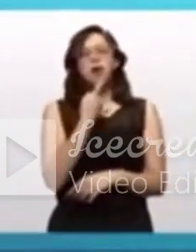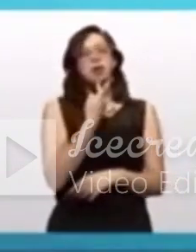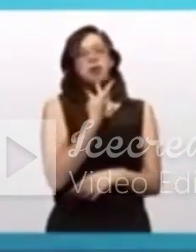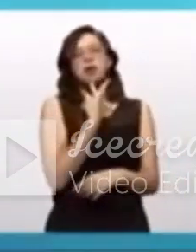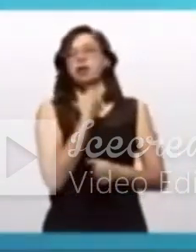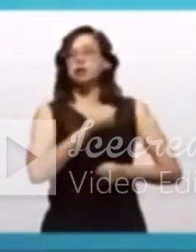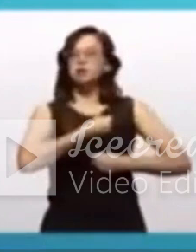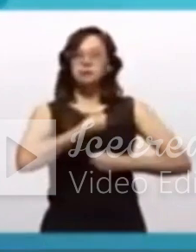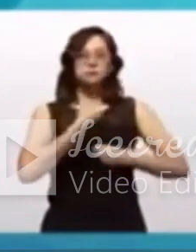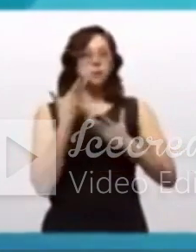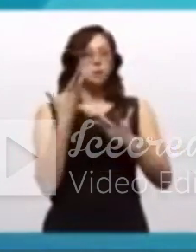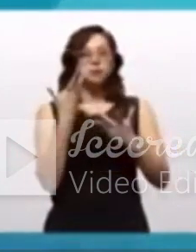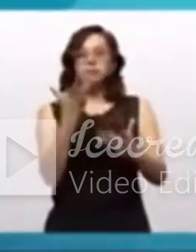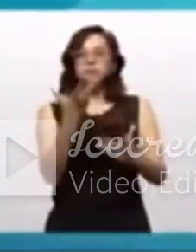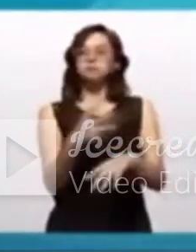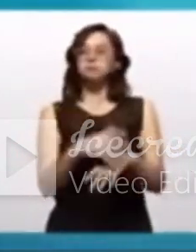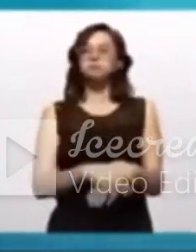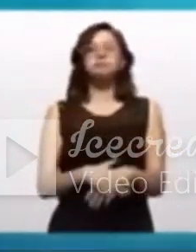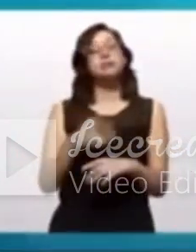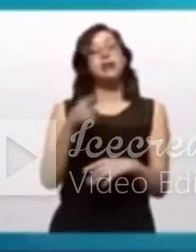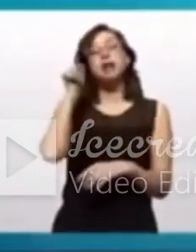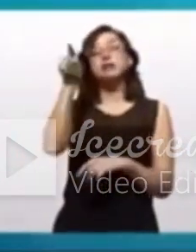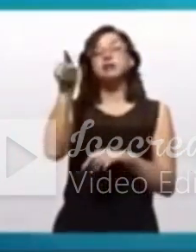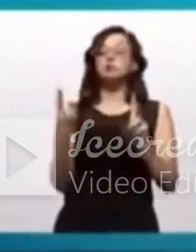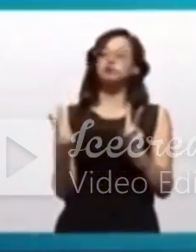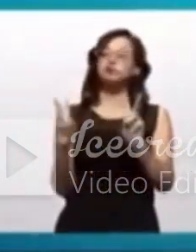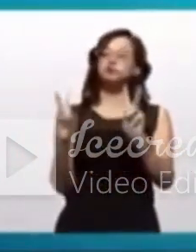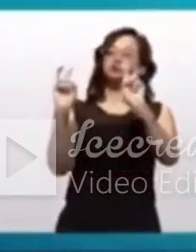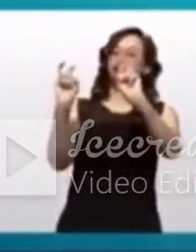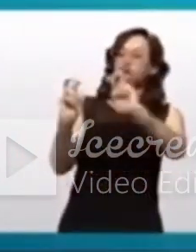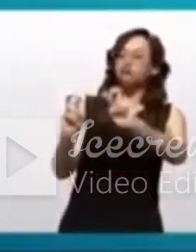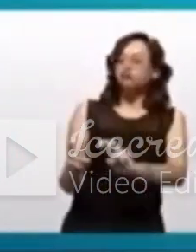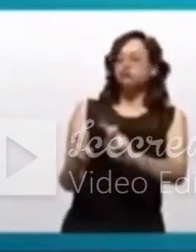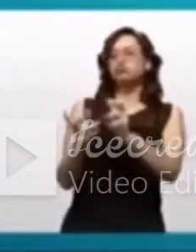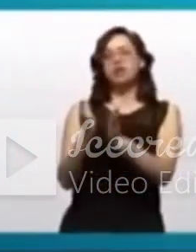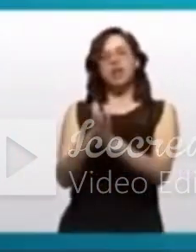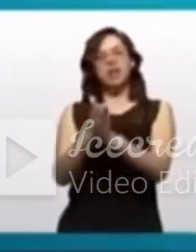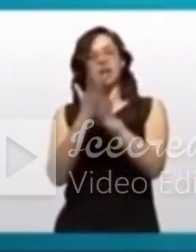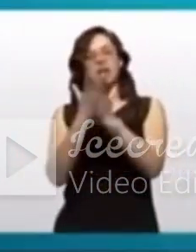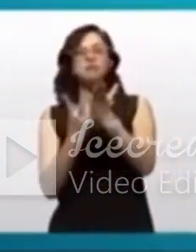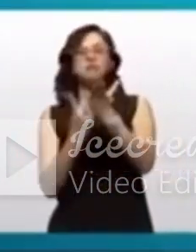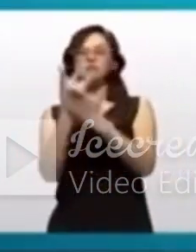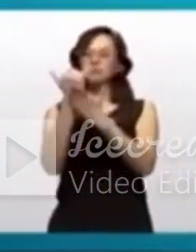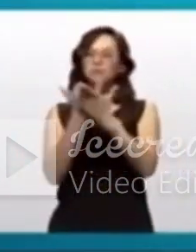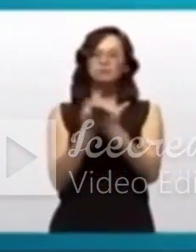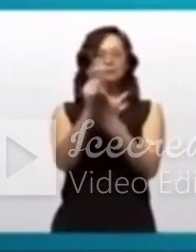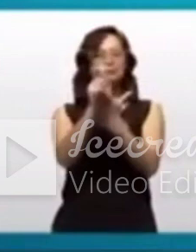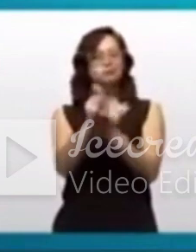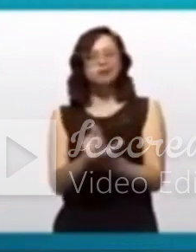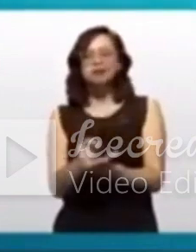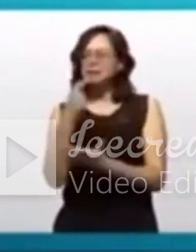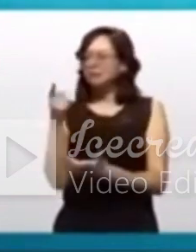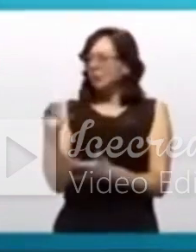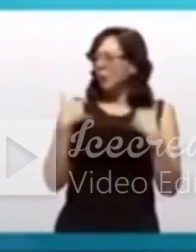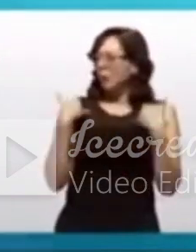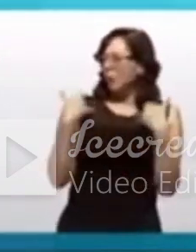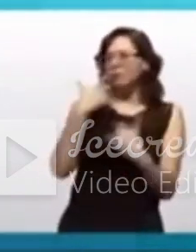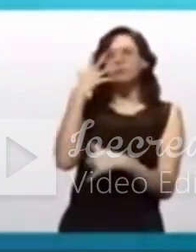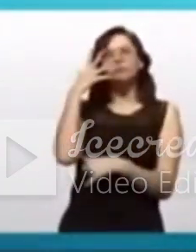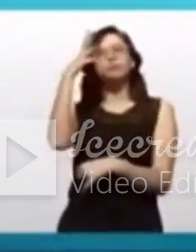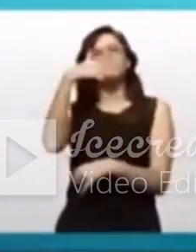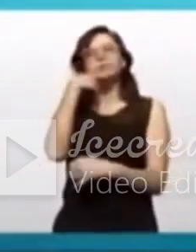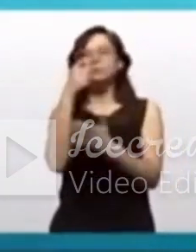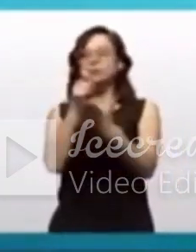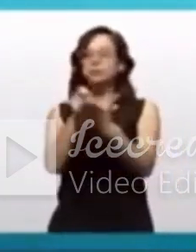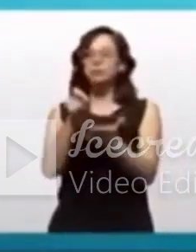poesía. Una vez sentados en aquellas bancas, una vez que hablaron de libros y los proyectos literarios de una niña que deseaba ser escritora,